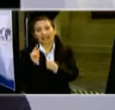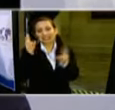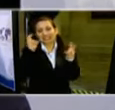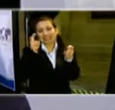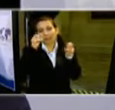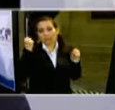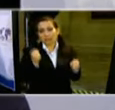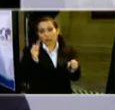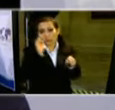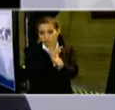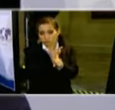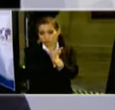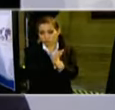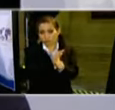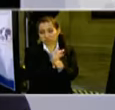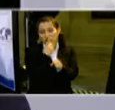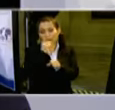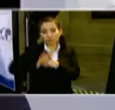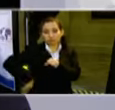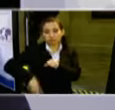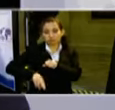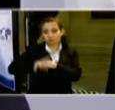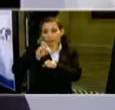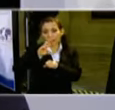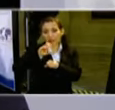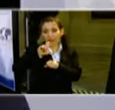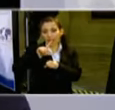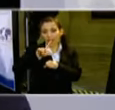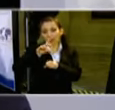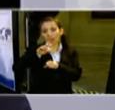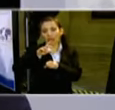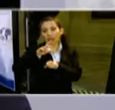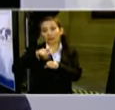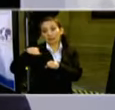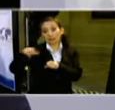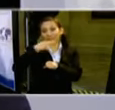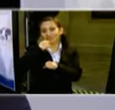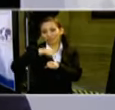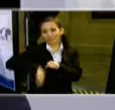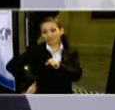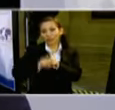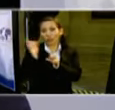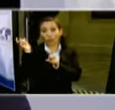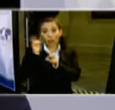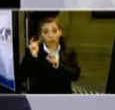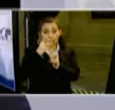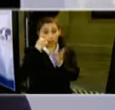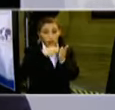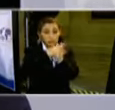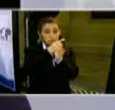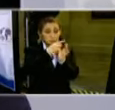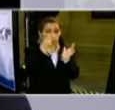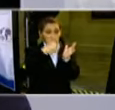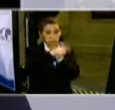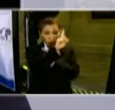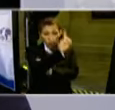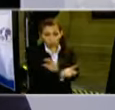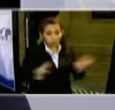la seguridad, que también ya mencionaba Rafael Fernández de Castro, cómo a partir del 2001